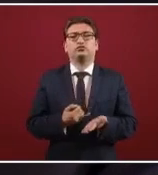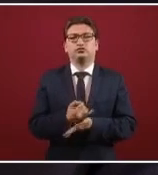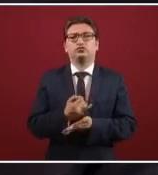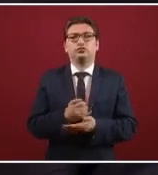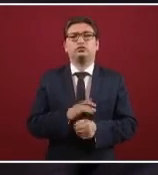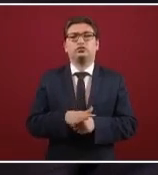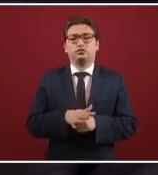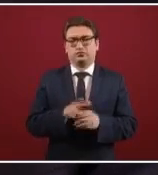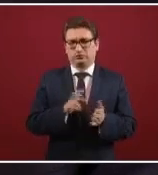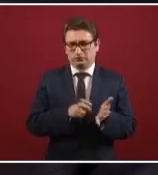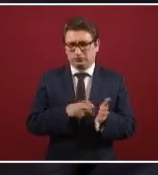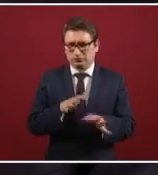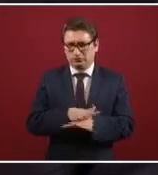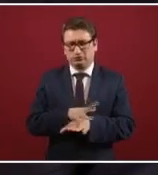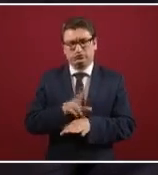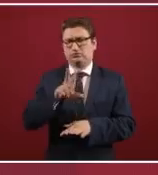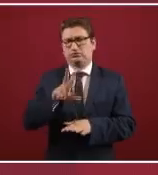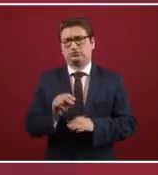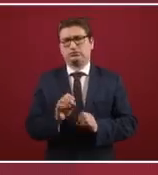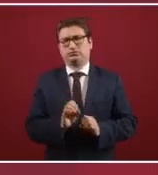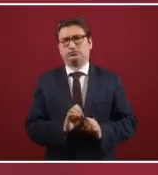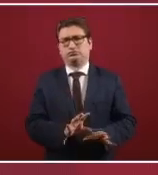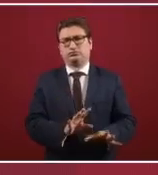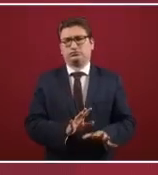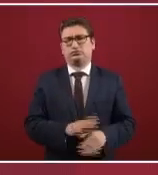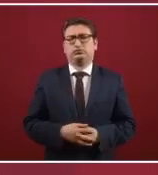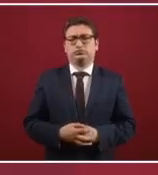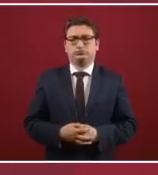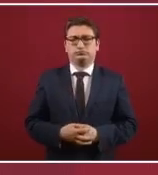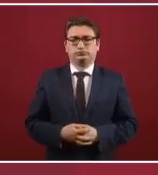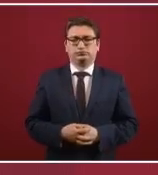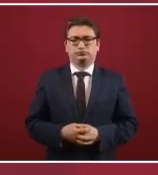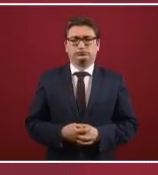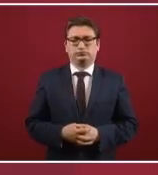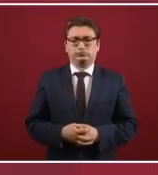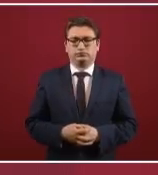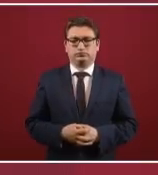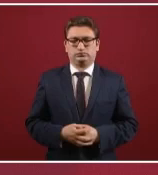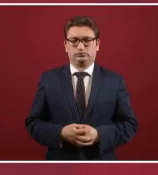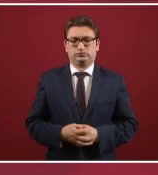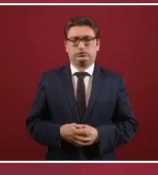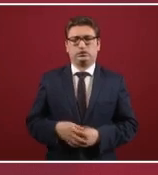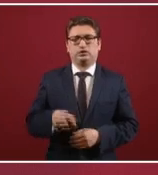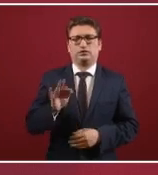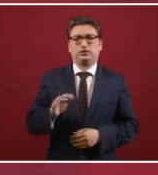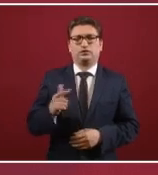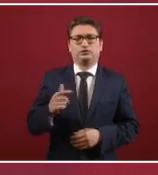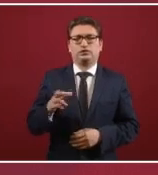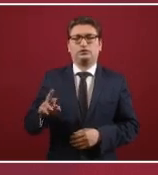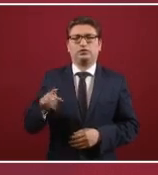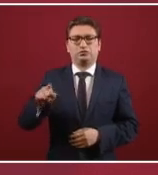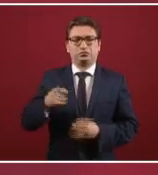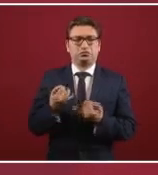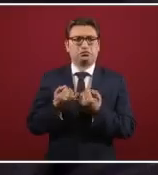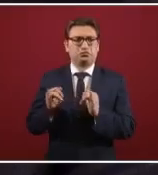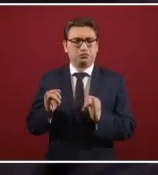no modificarla dejarla así que la fiscalía fuese independiente